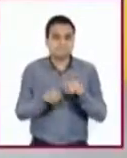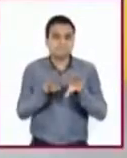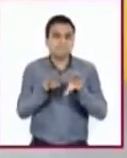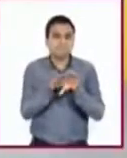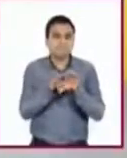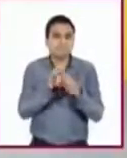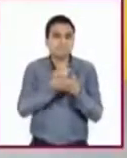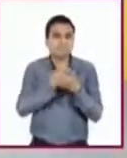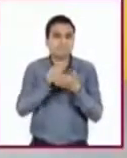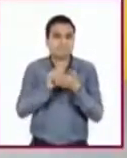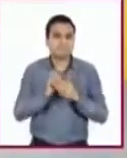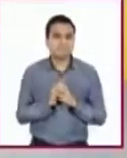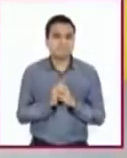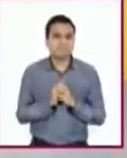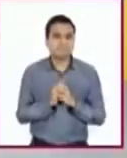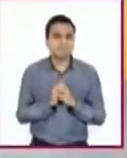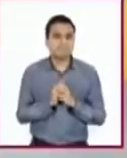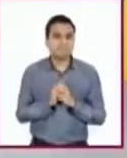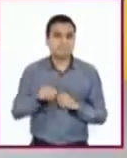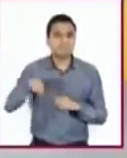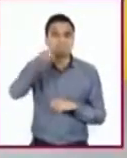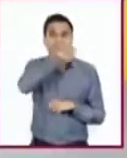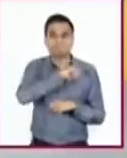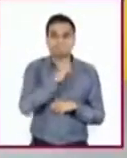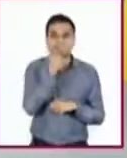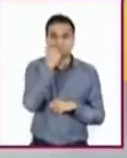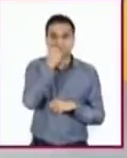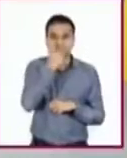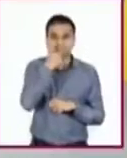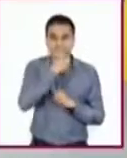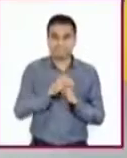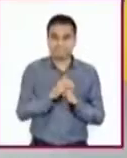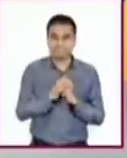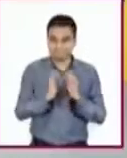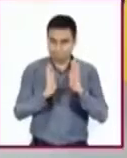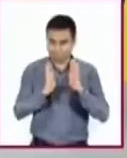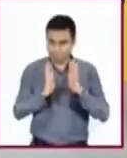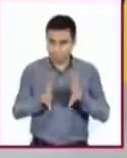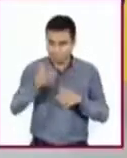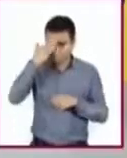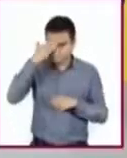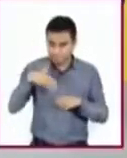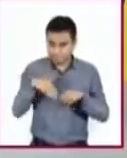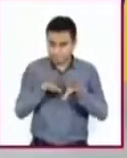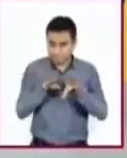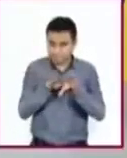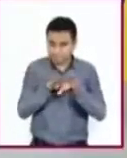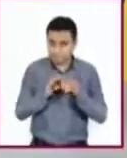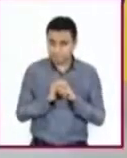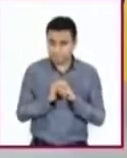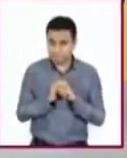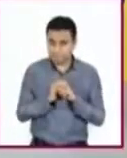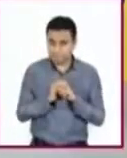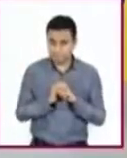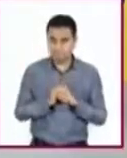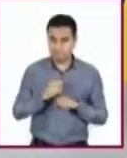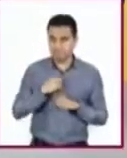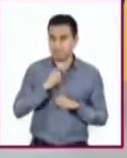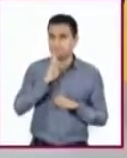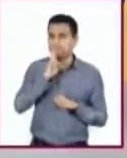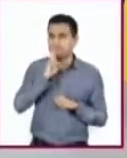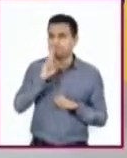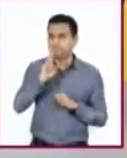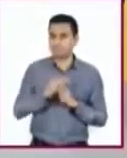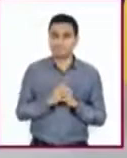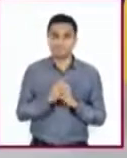José? Alumnas y alumnos, en casa, ¿ustedes ya lo saben? Respondiendo a su pregunta, profesor David,